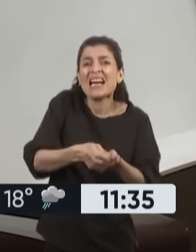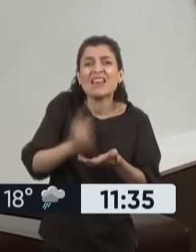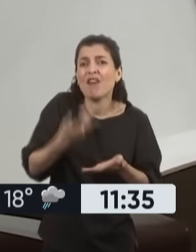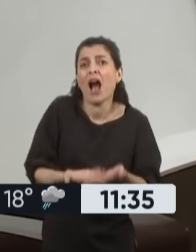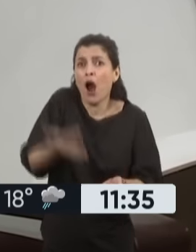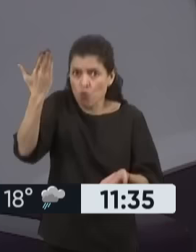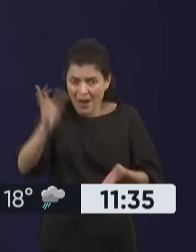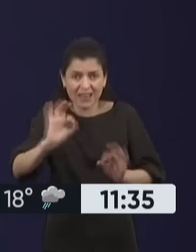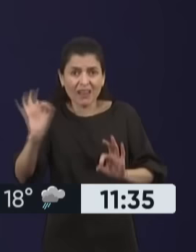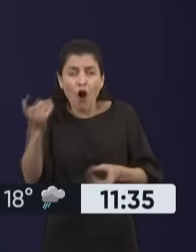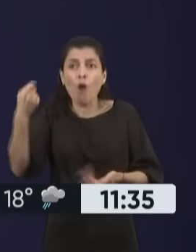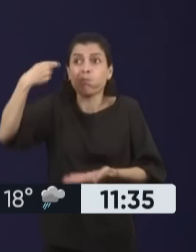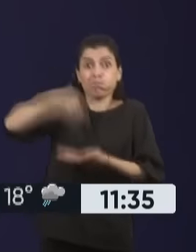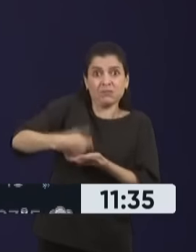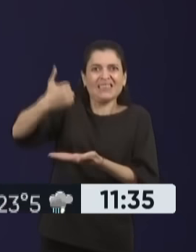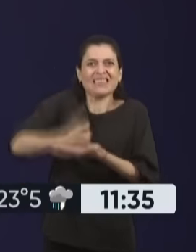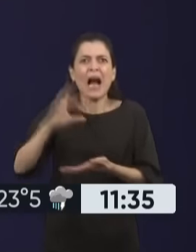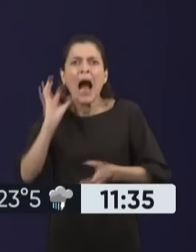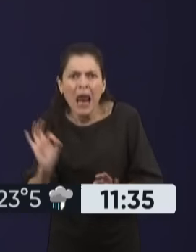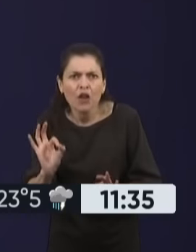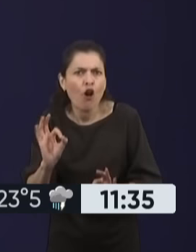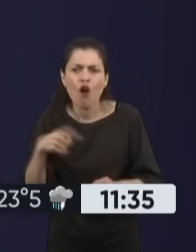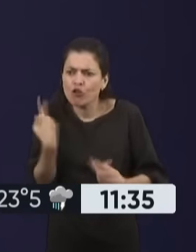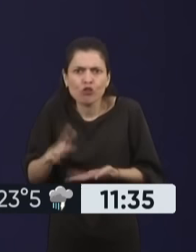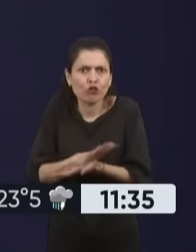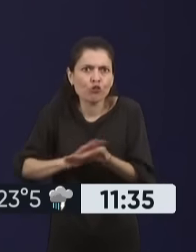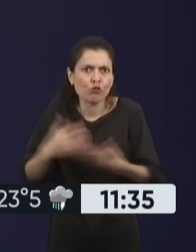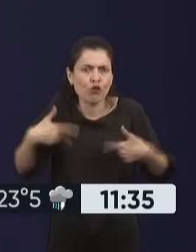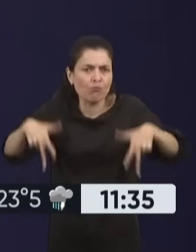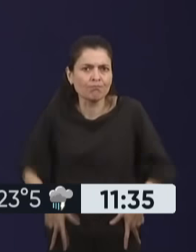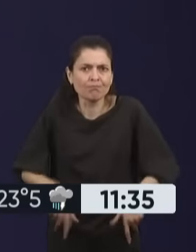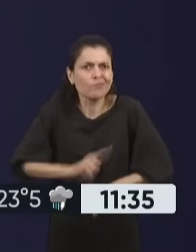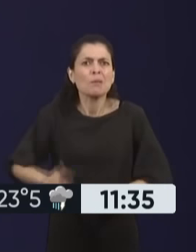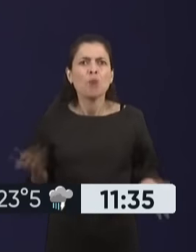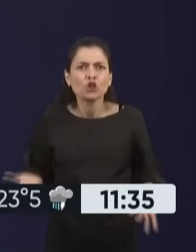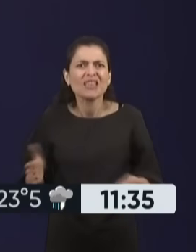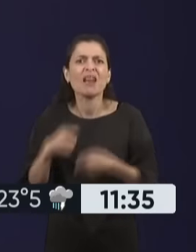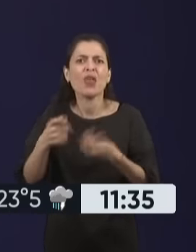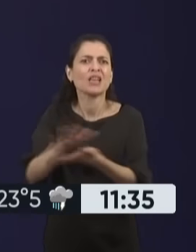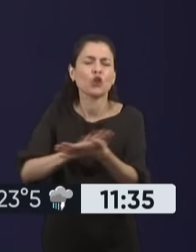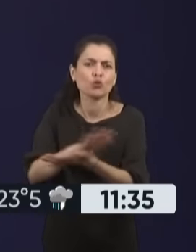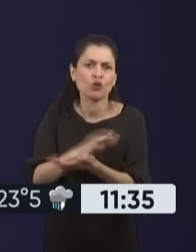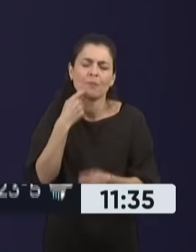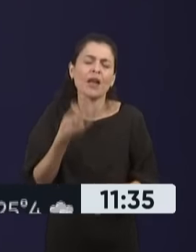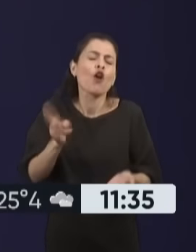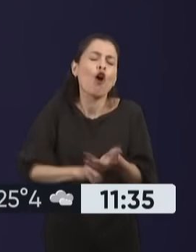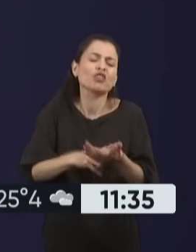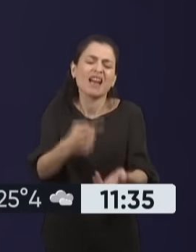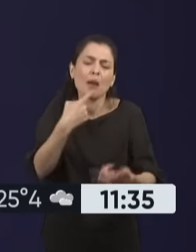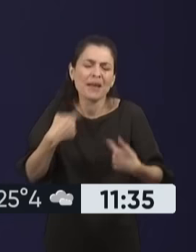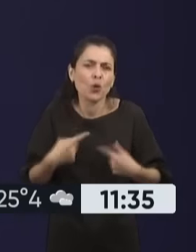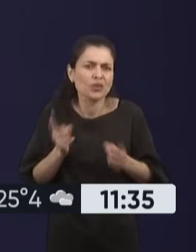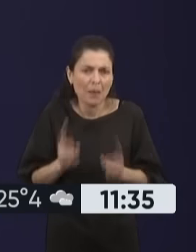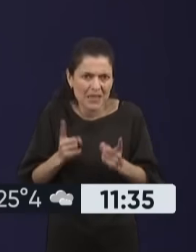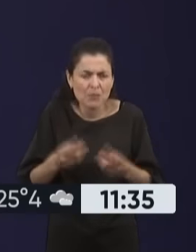hacer nada Gracias bueno a ver tema tema repetitivo Eh no esto en Muchos